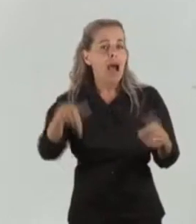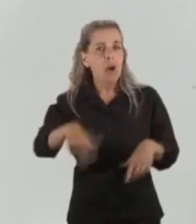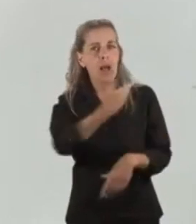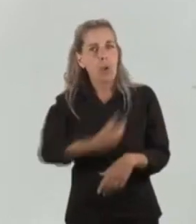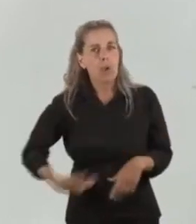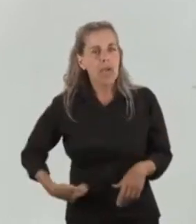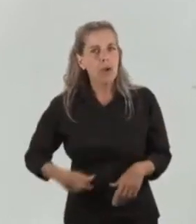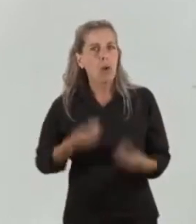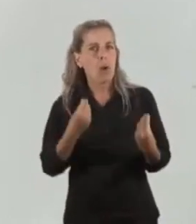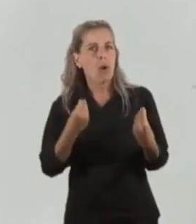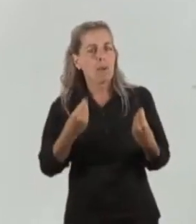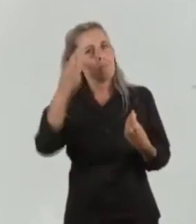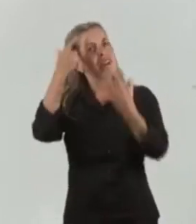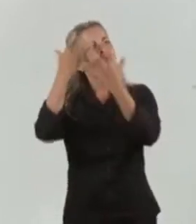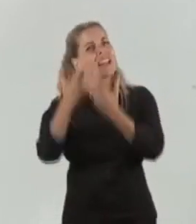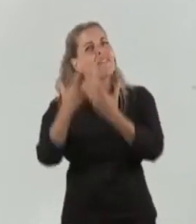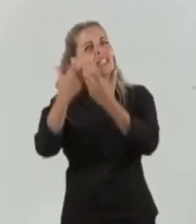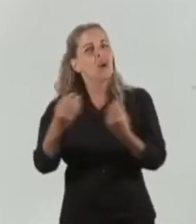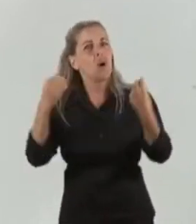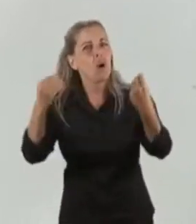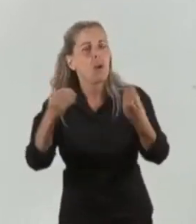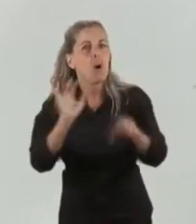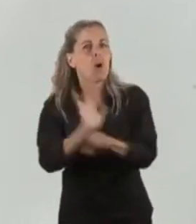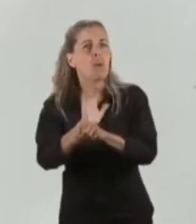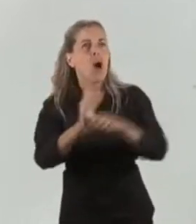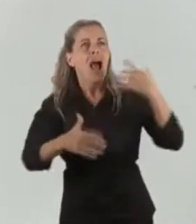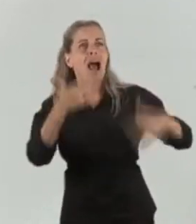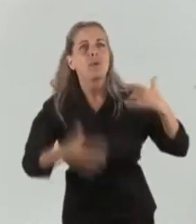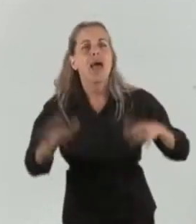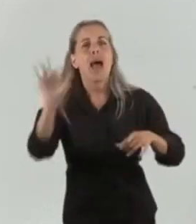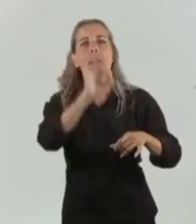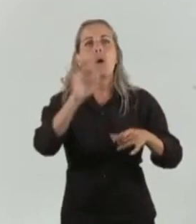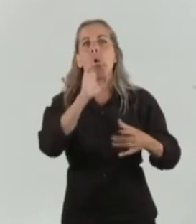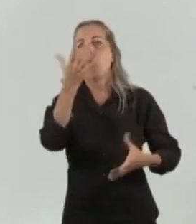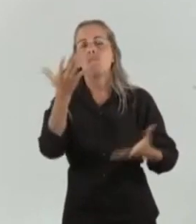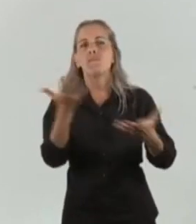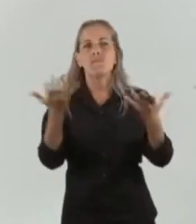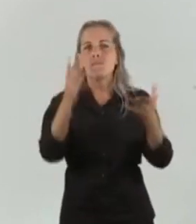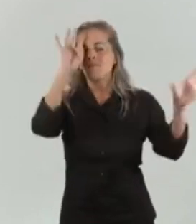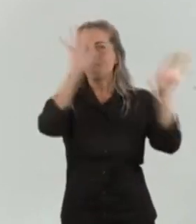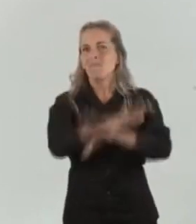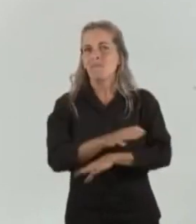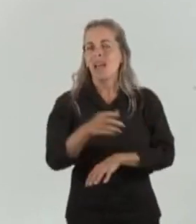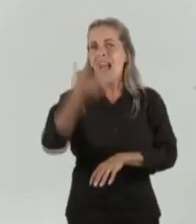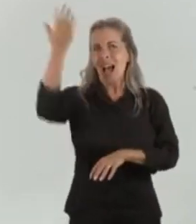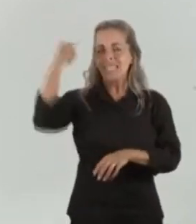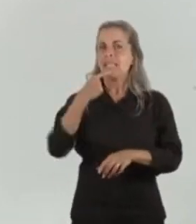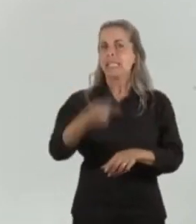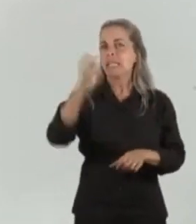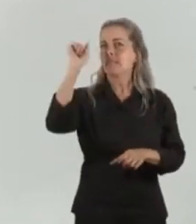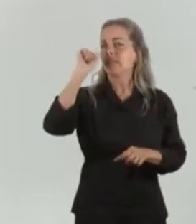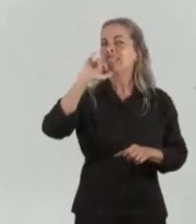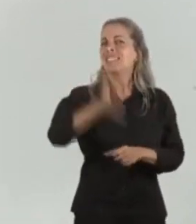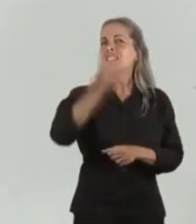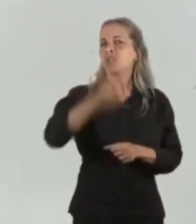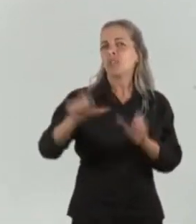la autocrítica respecto a la falta de timing y el error de cálculo de de de decir que no se negociaba nada a tener